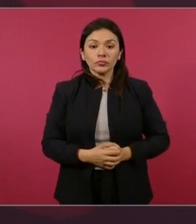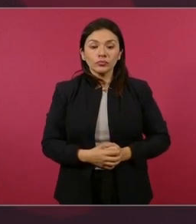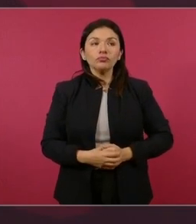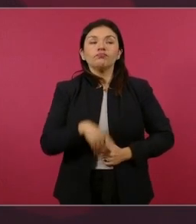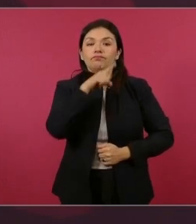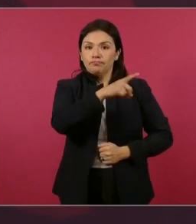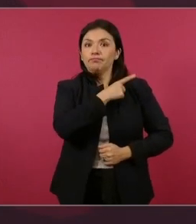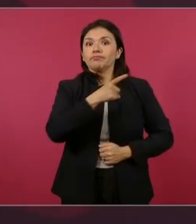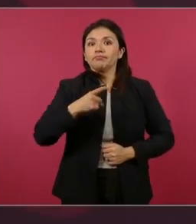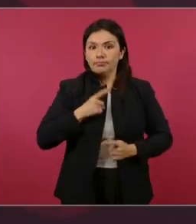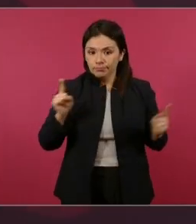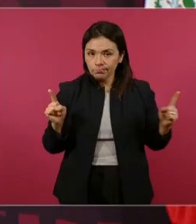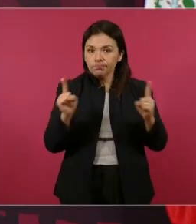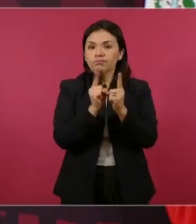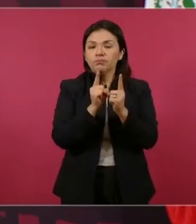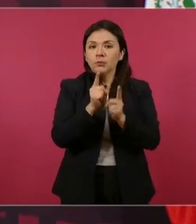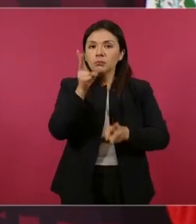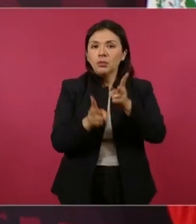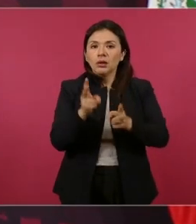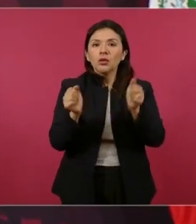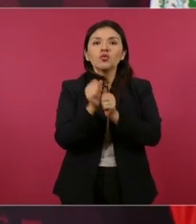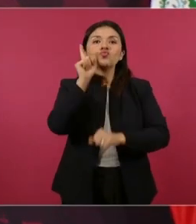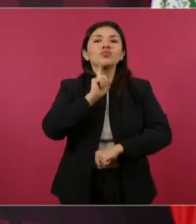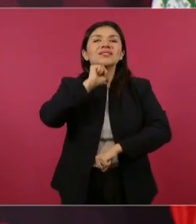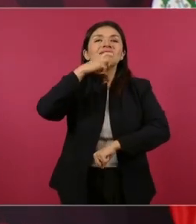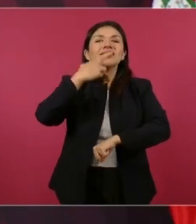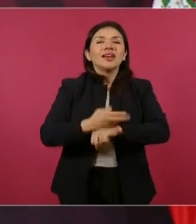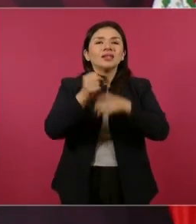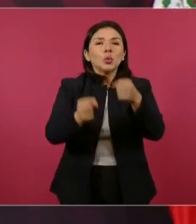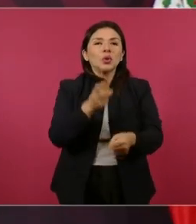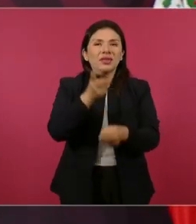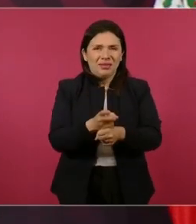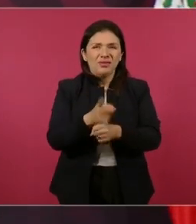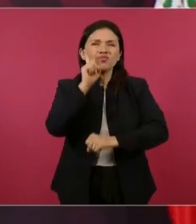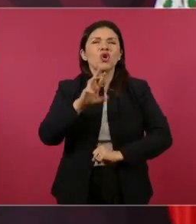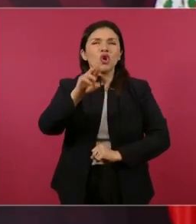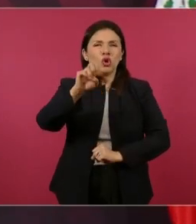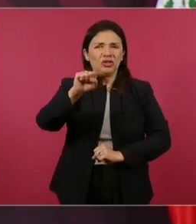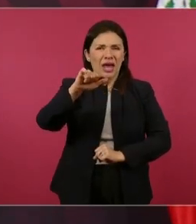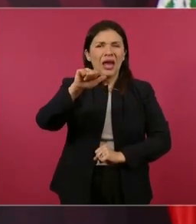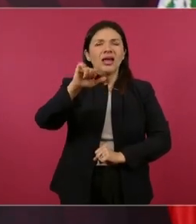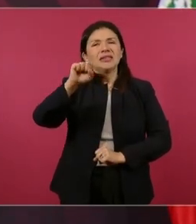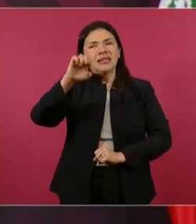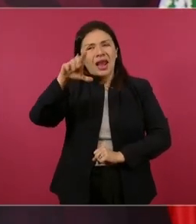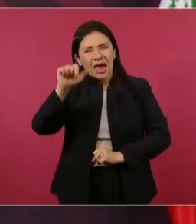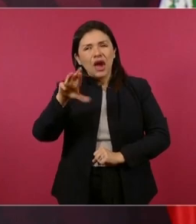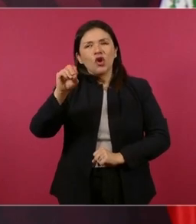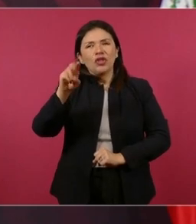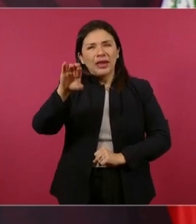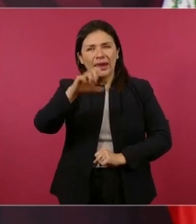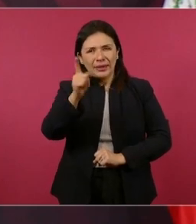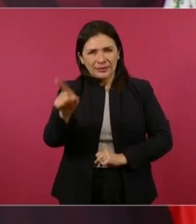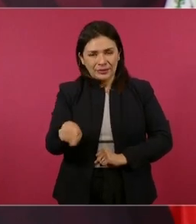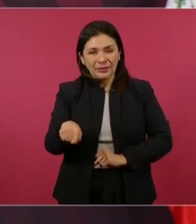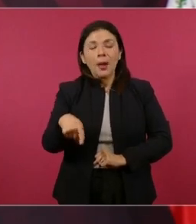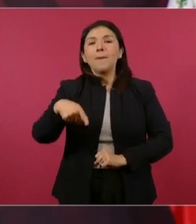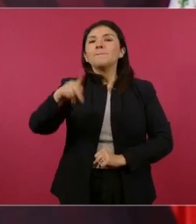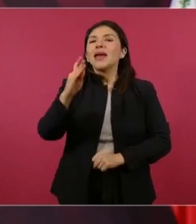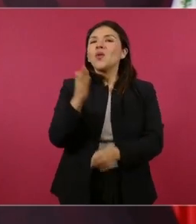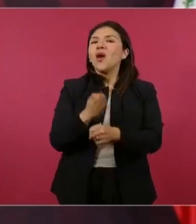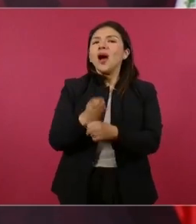platique con la secretaria de Seguridad, con Rosa Isela Rodríguez, más que ahora